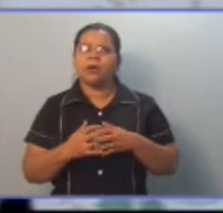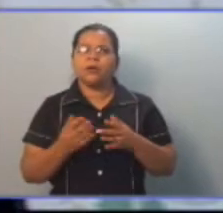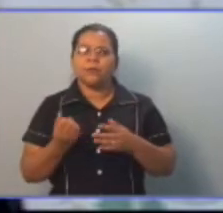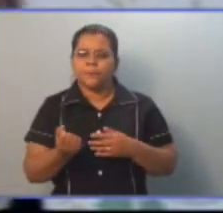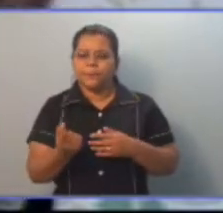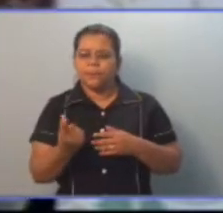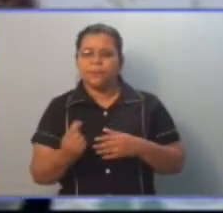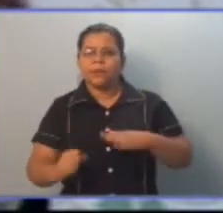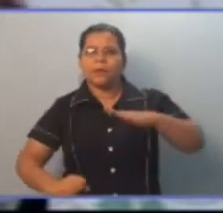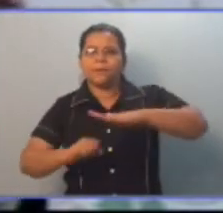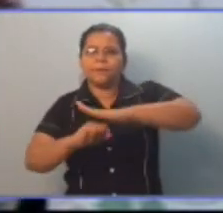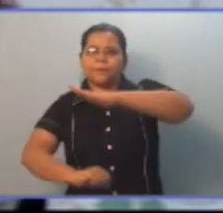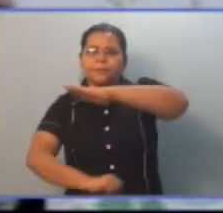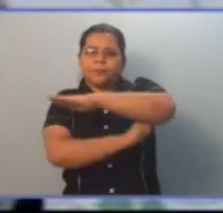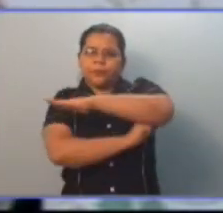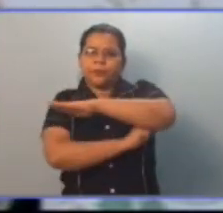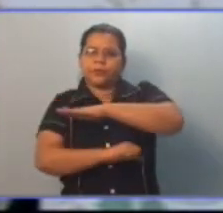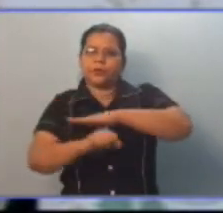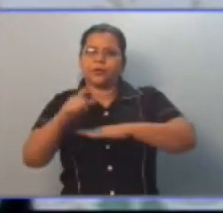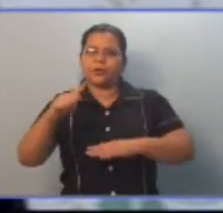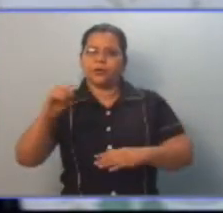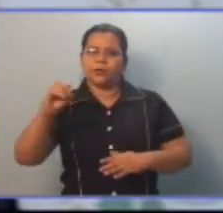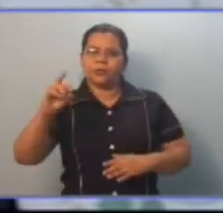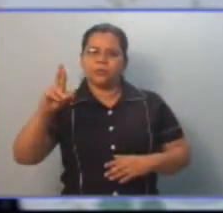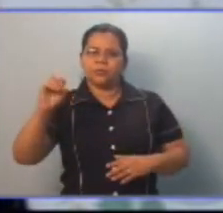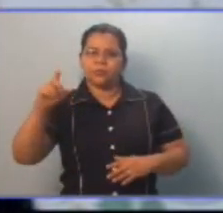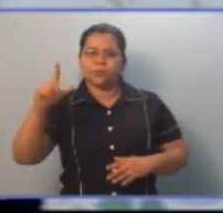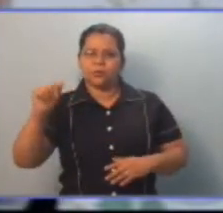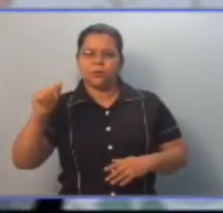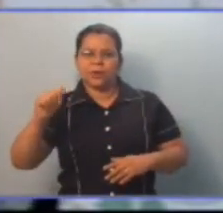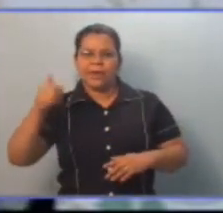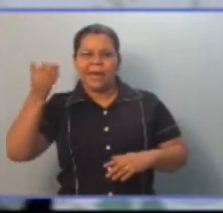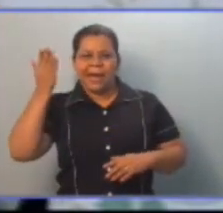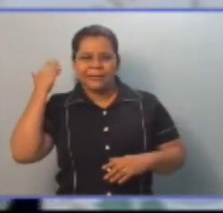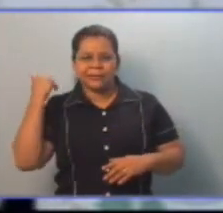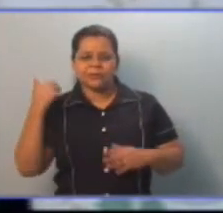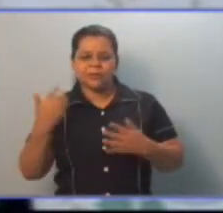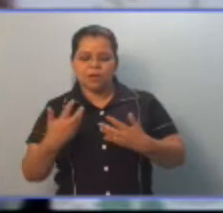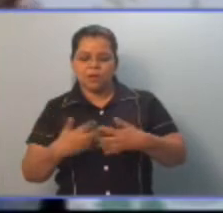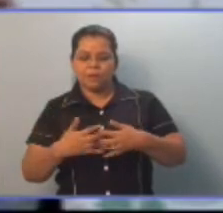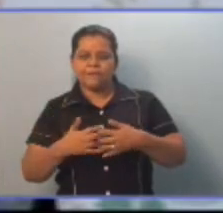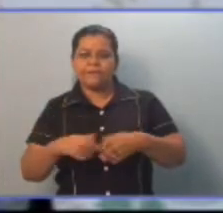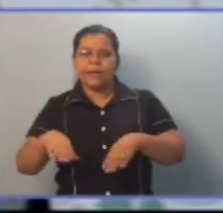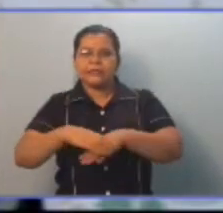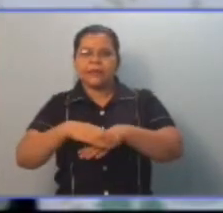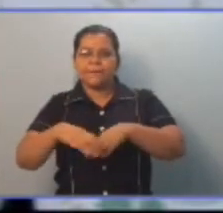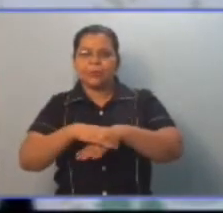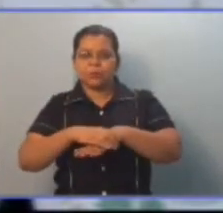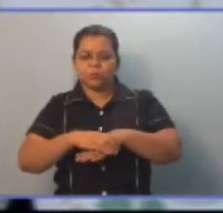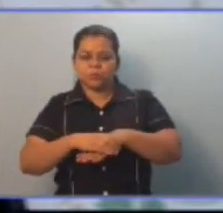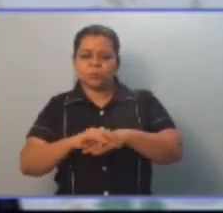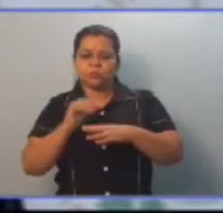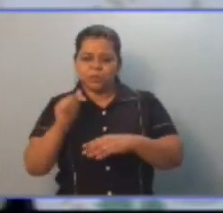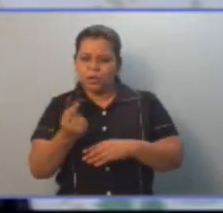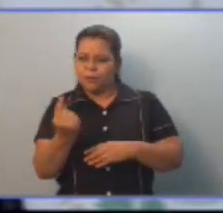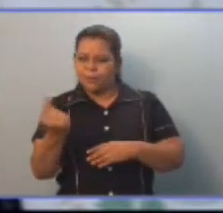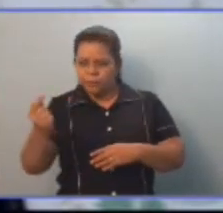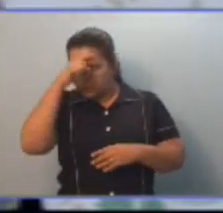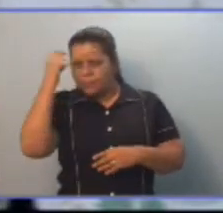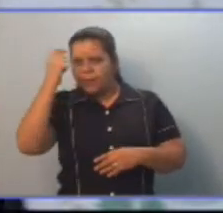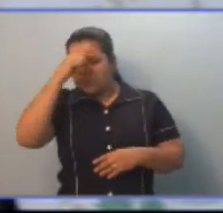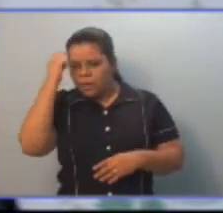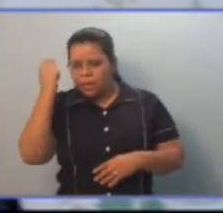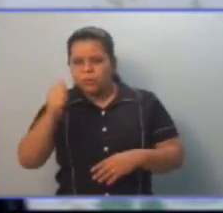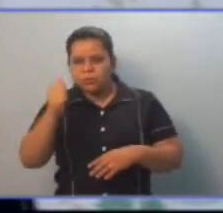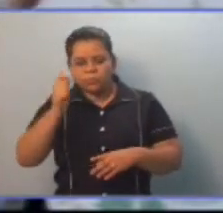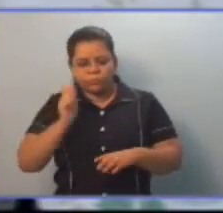del puente Torola, que se creó cuando se dio la desmovilización, era una fábrica de calzado, y la gente aprendió a trabajar, a hacer